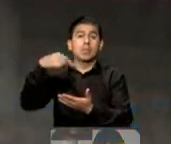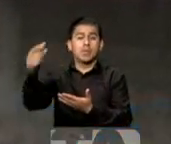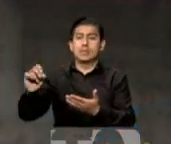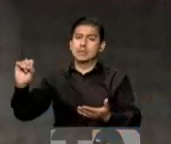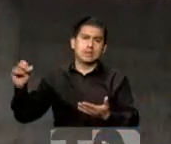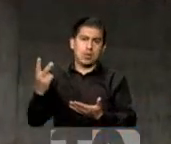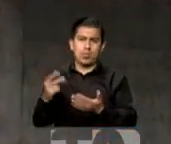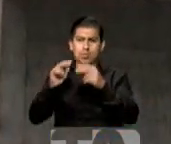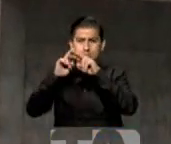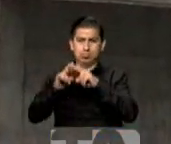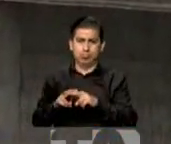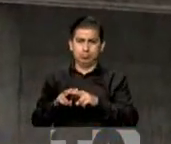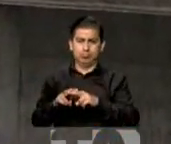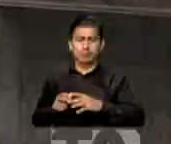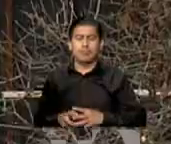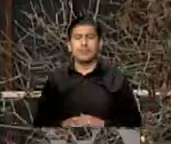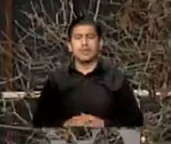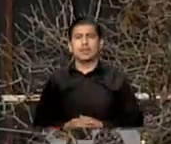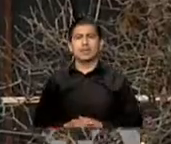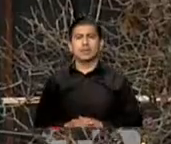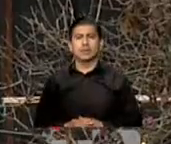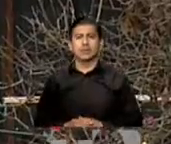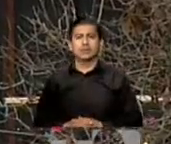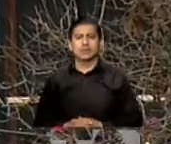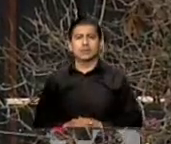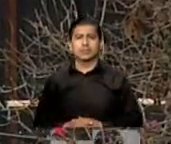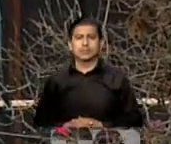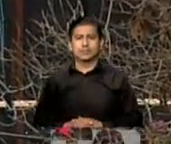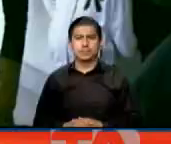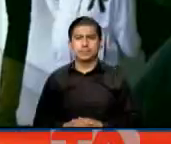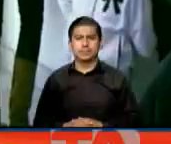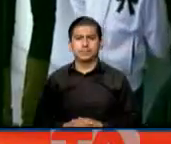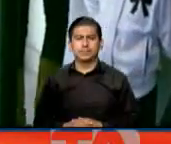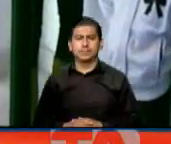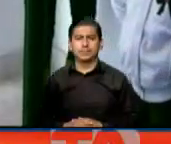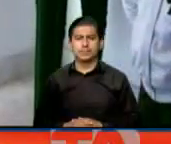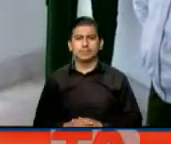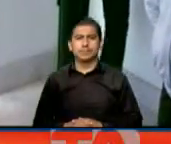Consejo Metropolitano. En Quito, Stephanie Paz, 24 horas.